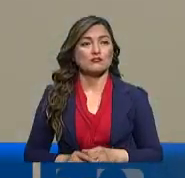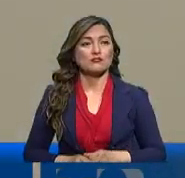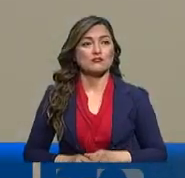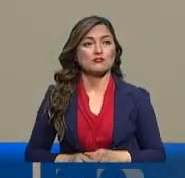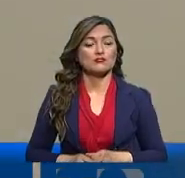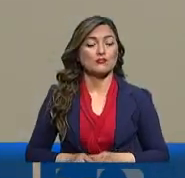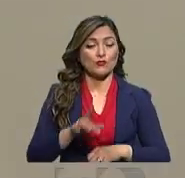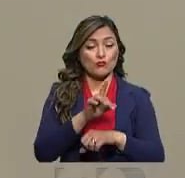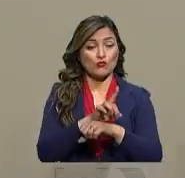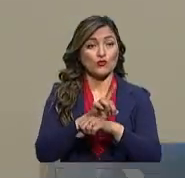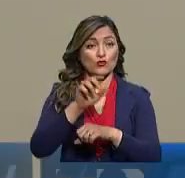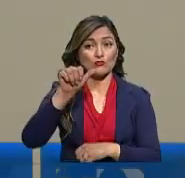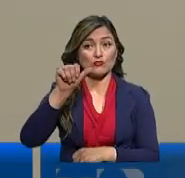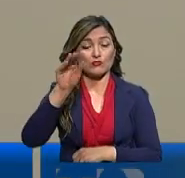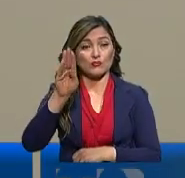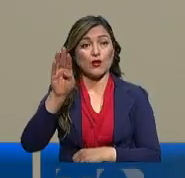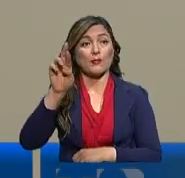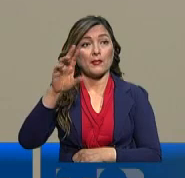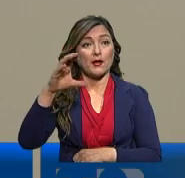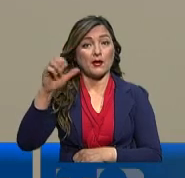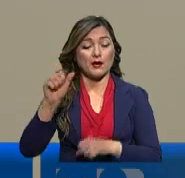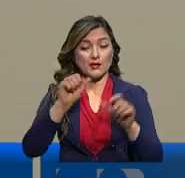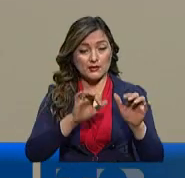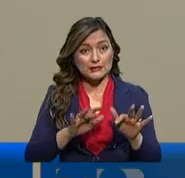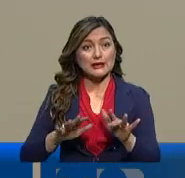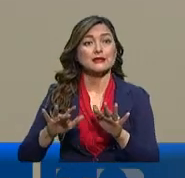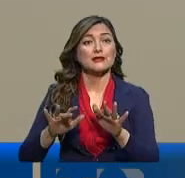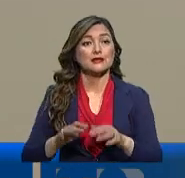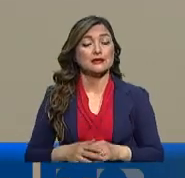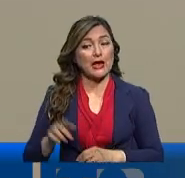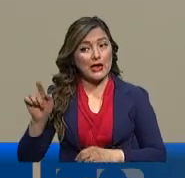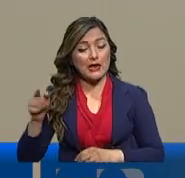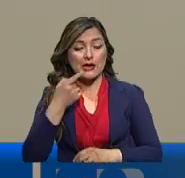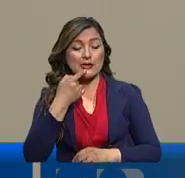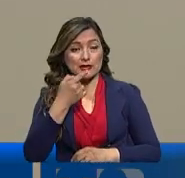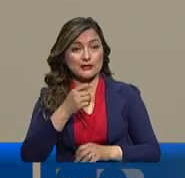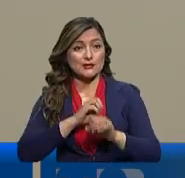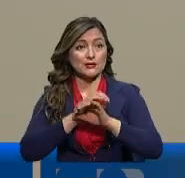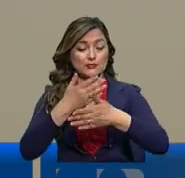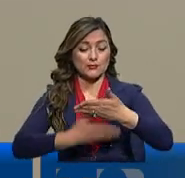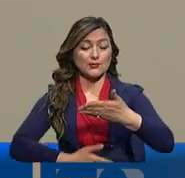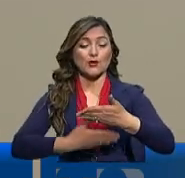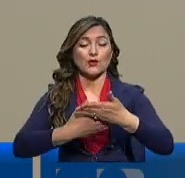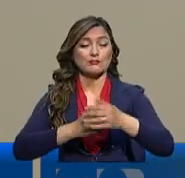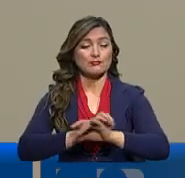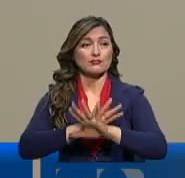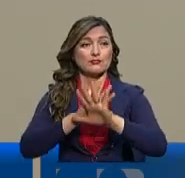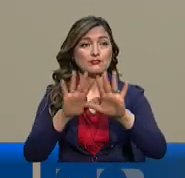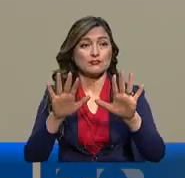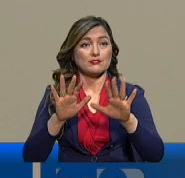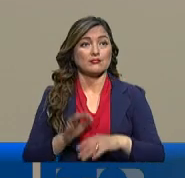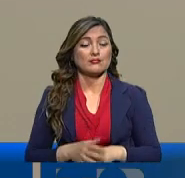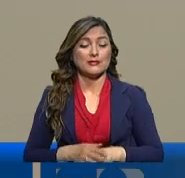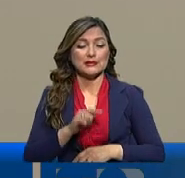La doctora Barca en ese momento estaba como secretaria, quien nos indica claramente en este documento que nosotros no